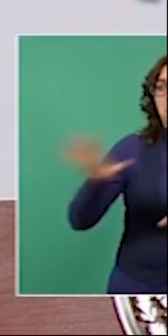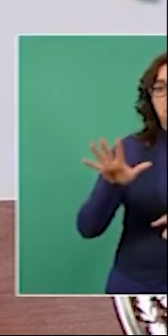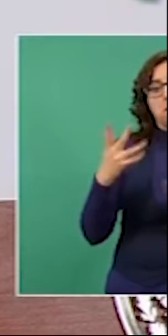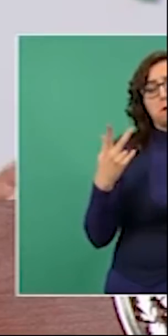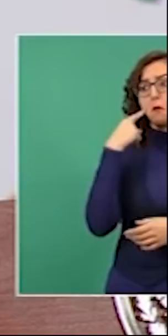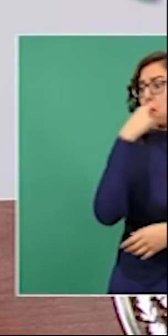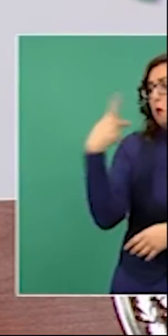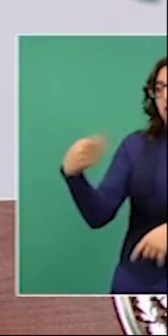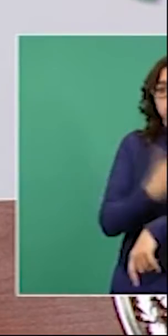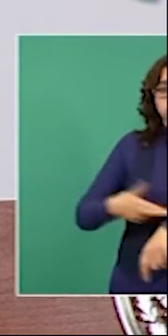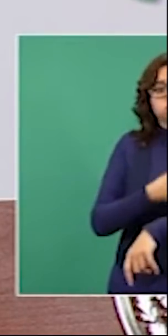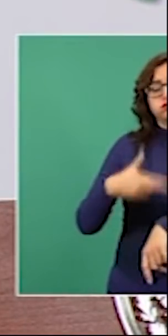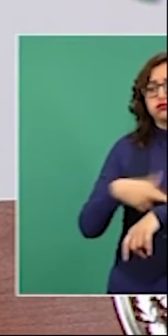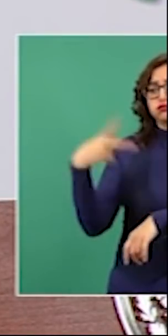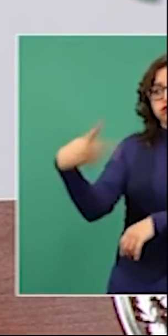la consulta.